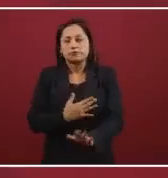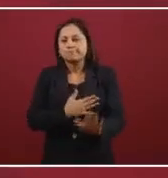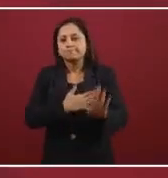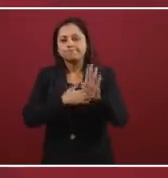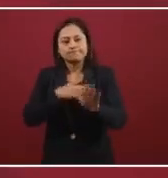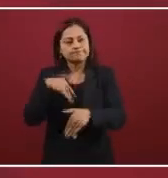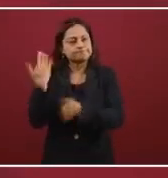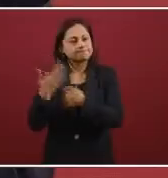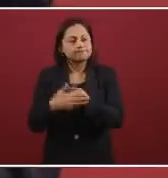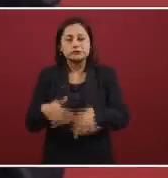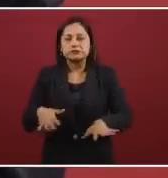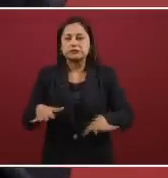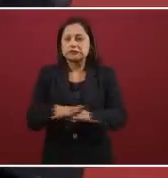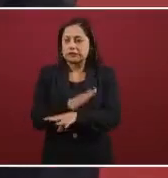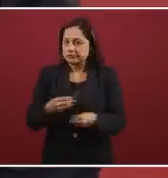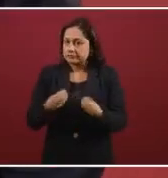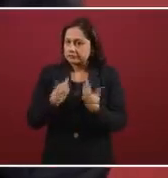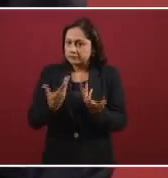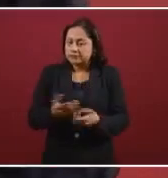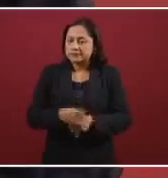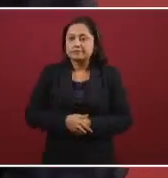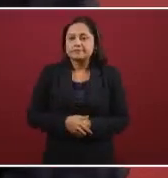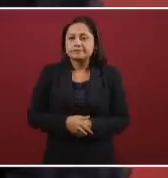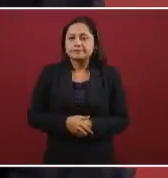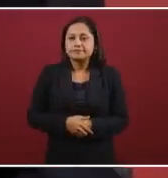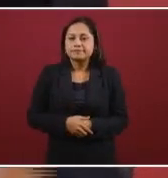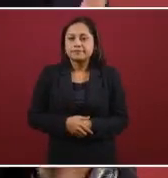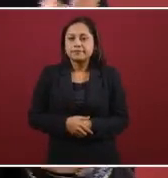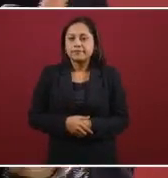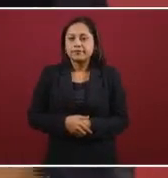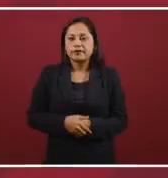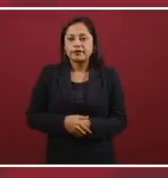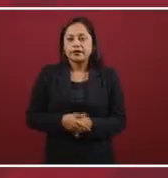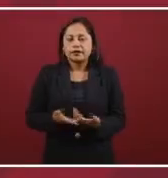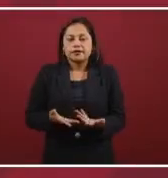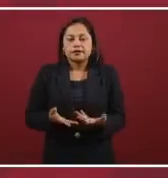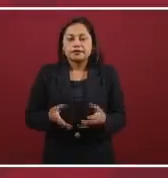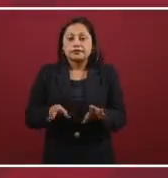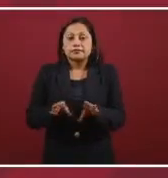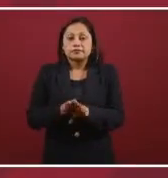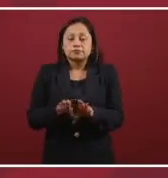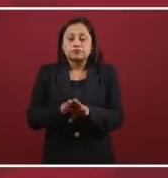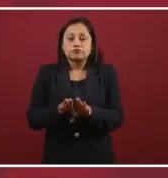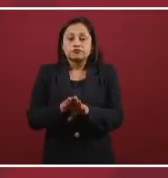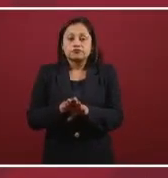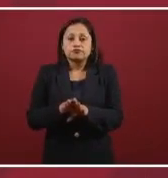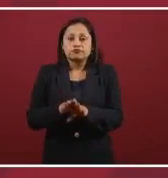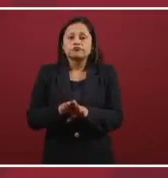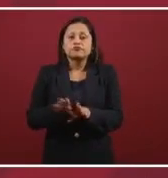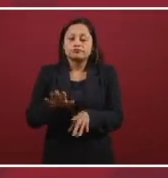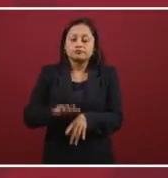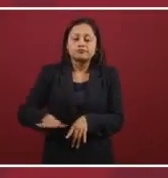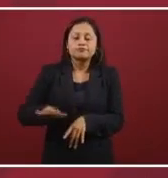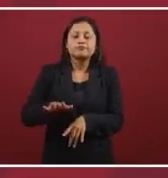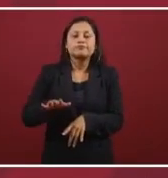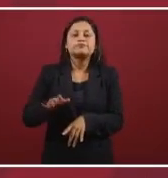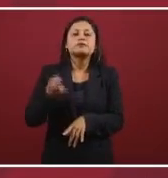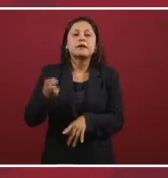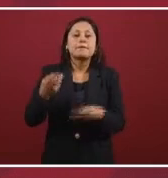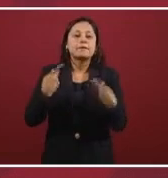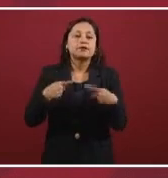esta iniciativa en particular tiene que ver con la gente humilde que no fue